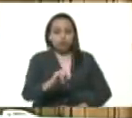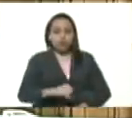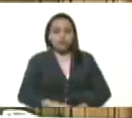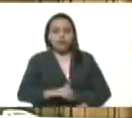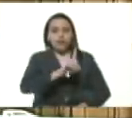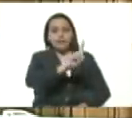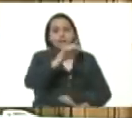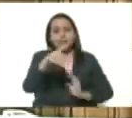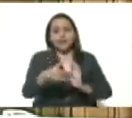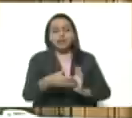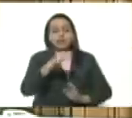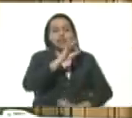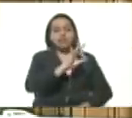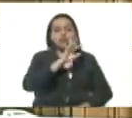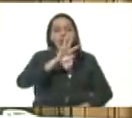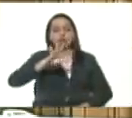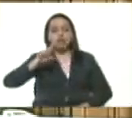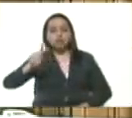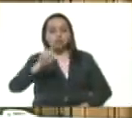1.341 casos, ¿verdad?